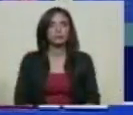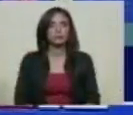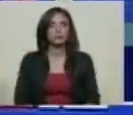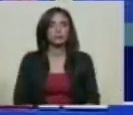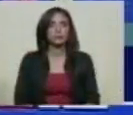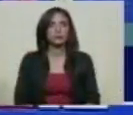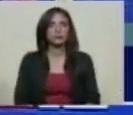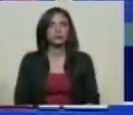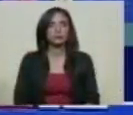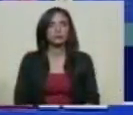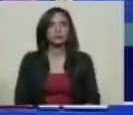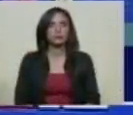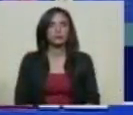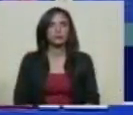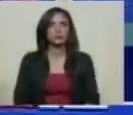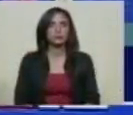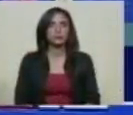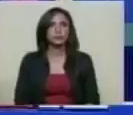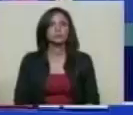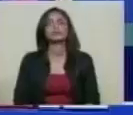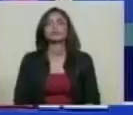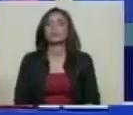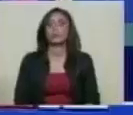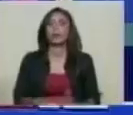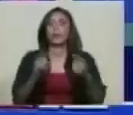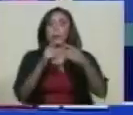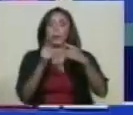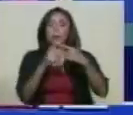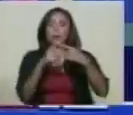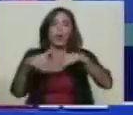El liderazgo de calle.